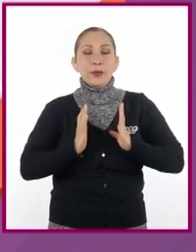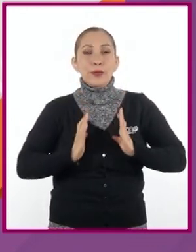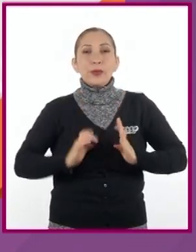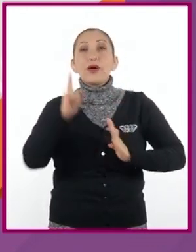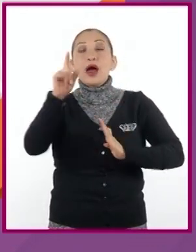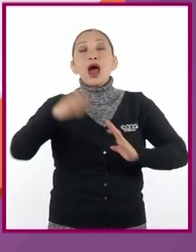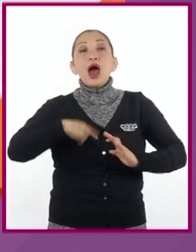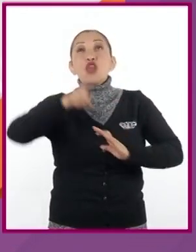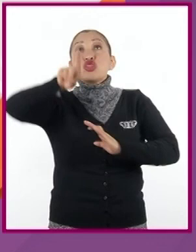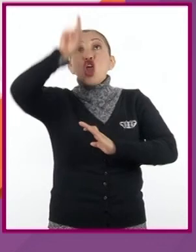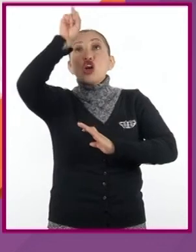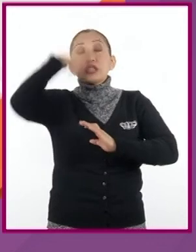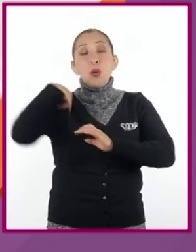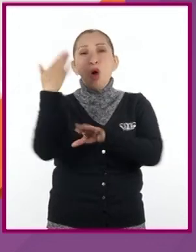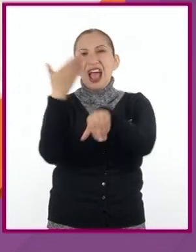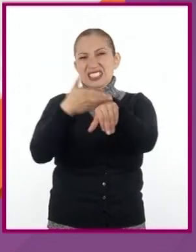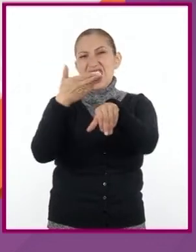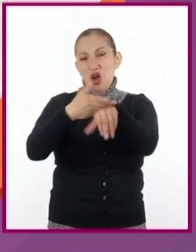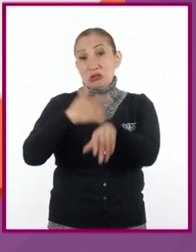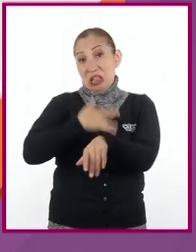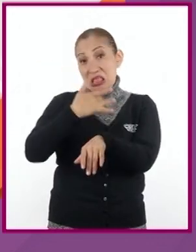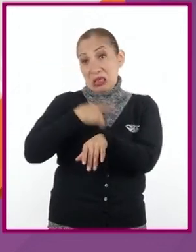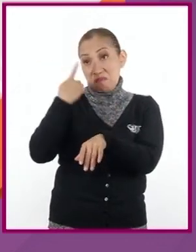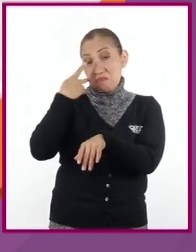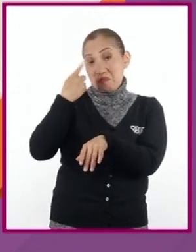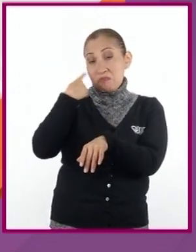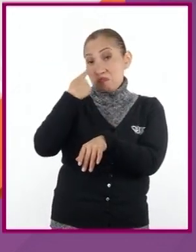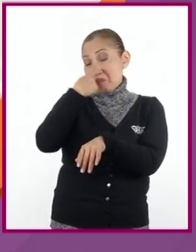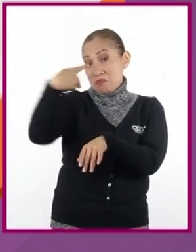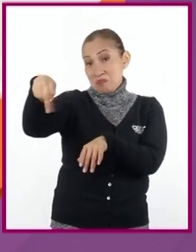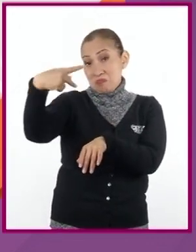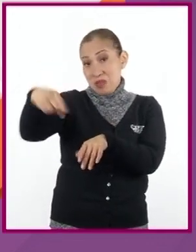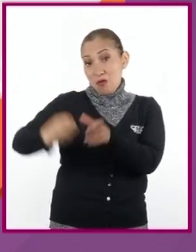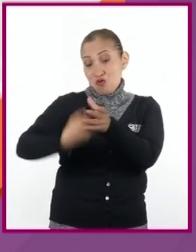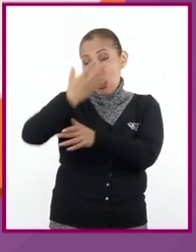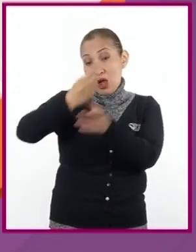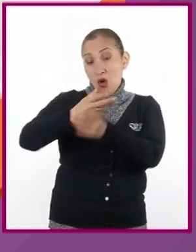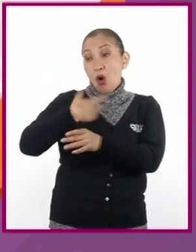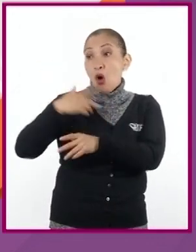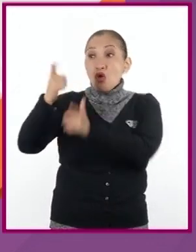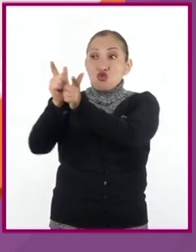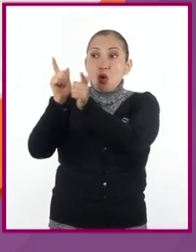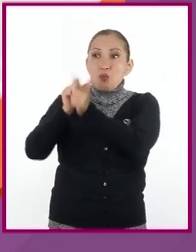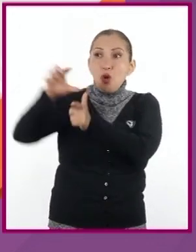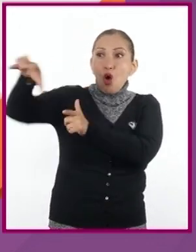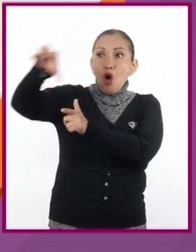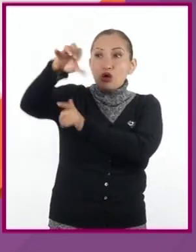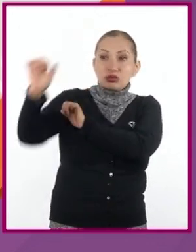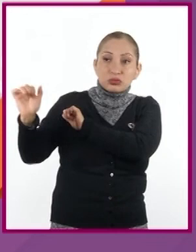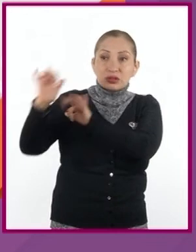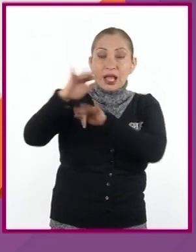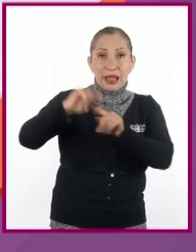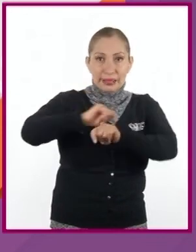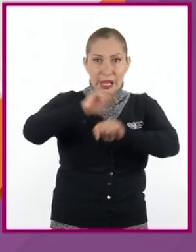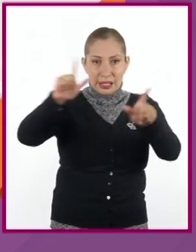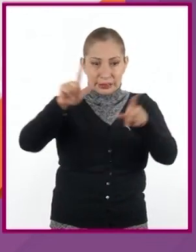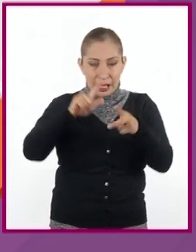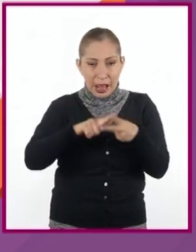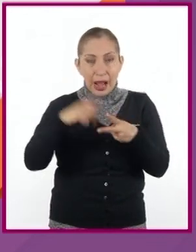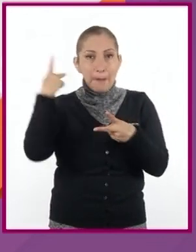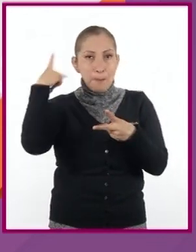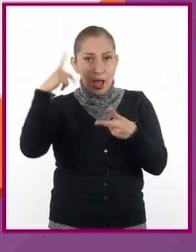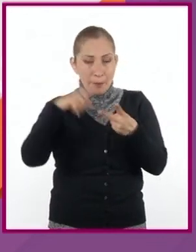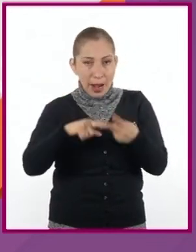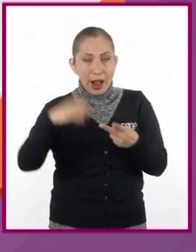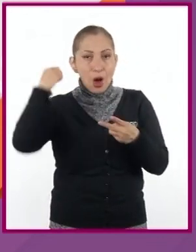estaban expulsando fuego. El asentamiento atrajo gente de grupos de lo que hoy es Tlaxcala,